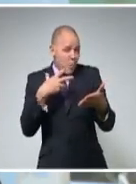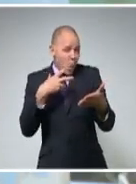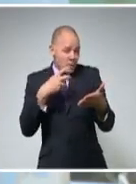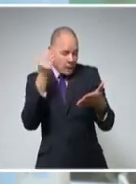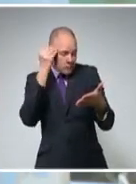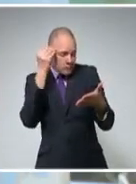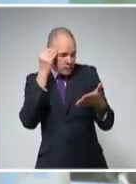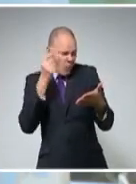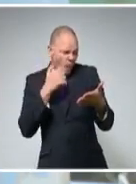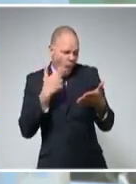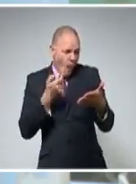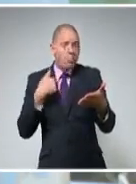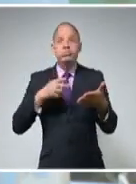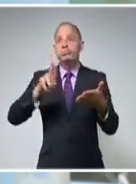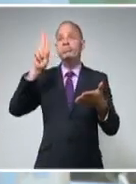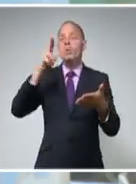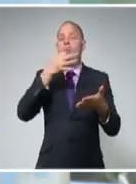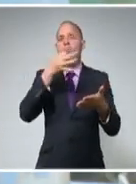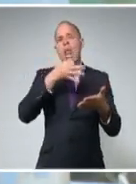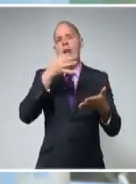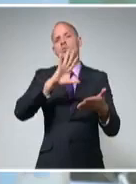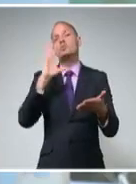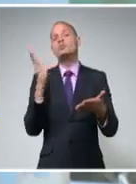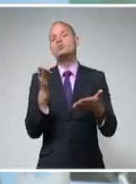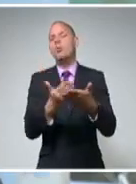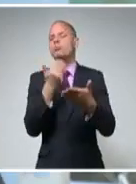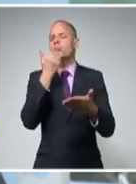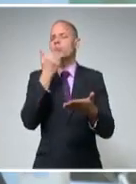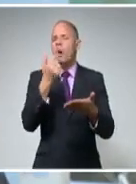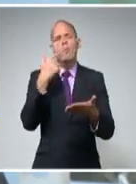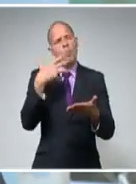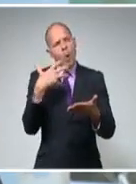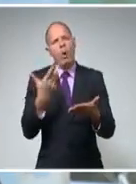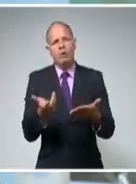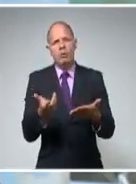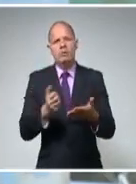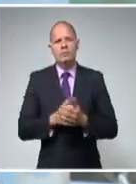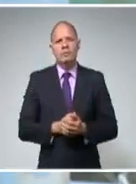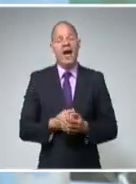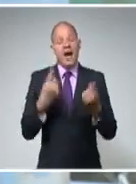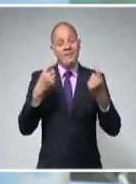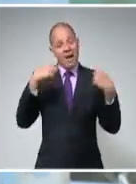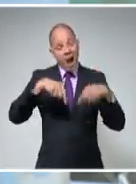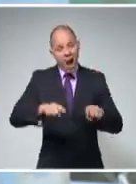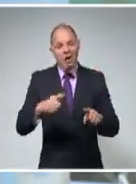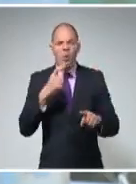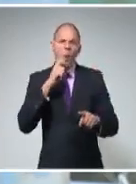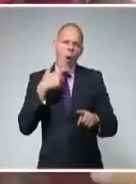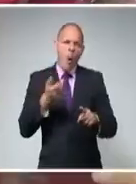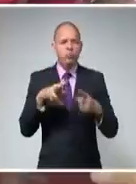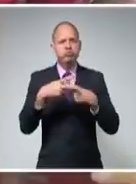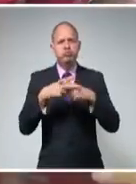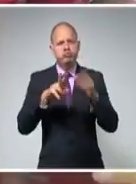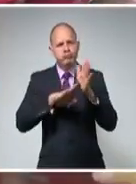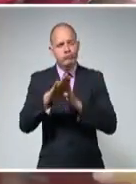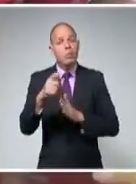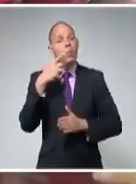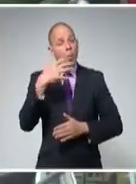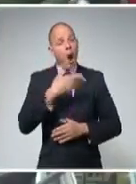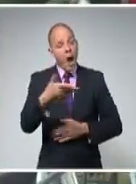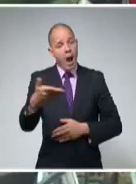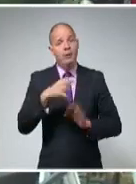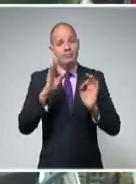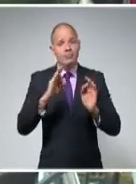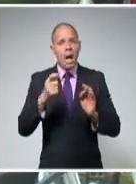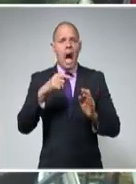poder emitir el criterio objetivo, concreto, necesario, que le hace falta al país para avanzar. Creo que es muy importante que la